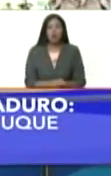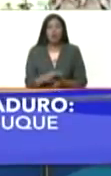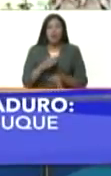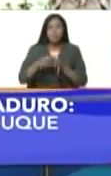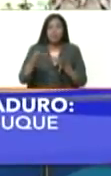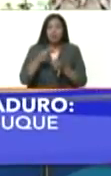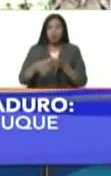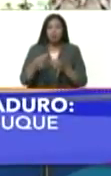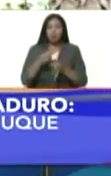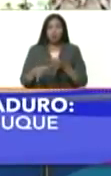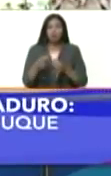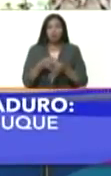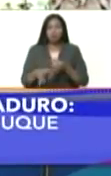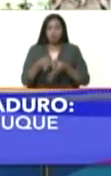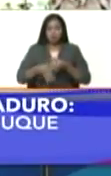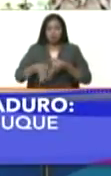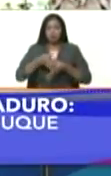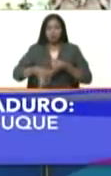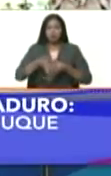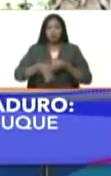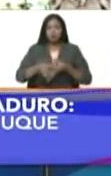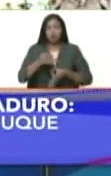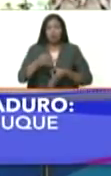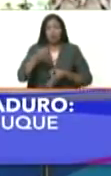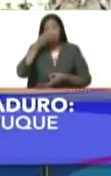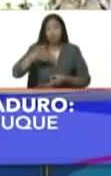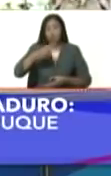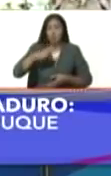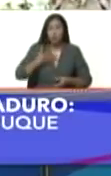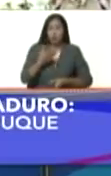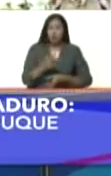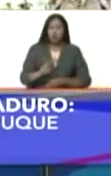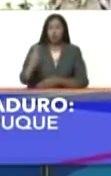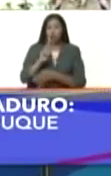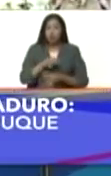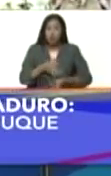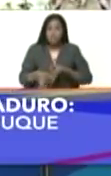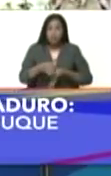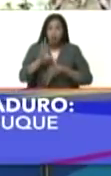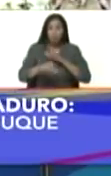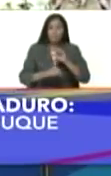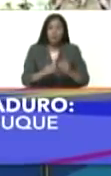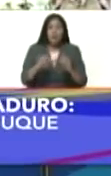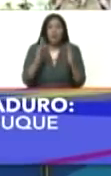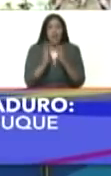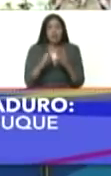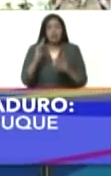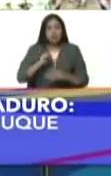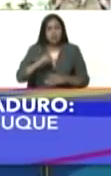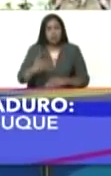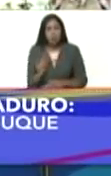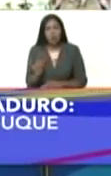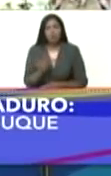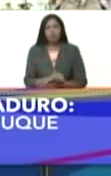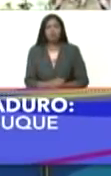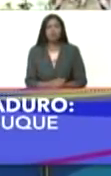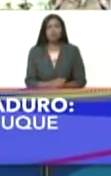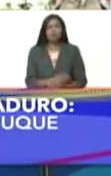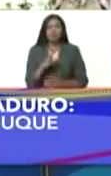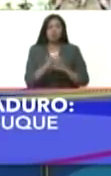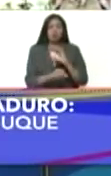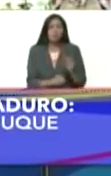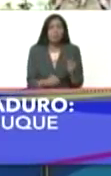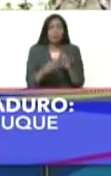petro. Para que el pueblo pueda usar el petro para comprarse una vivienda, para comprarse